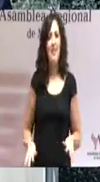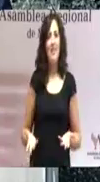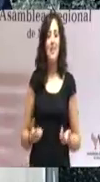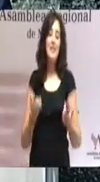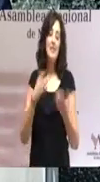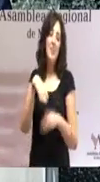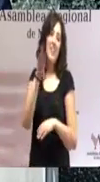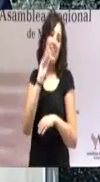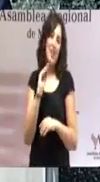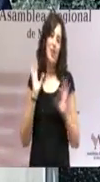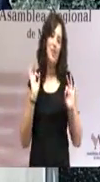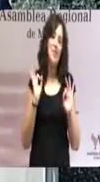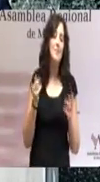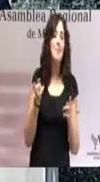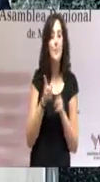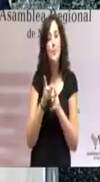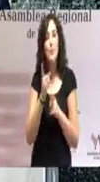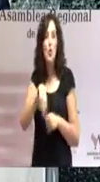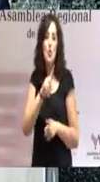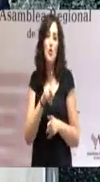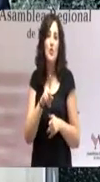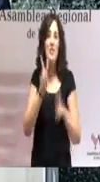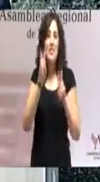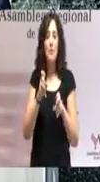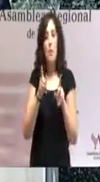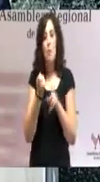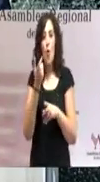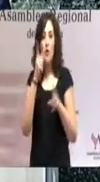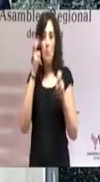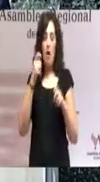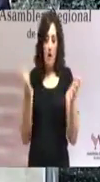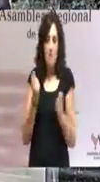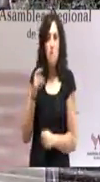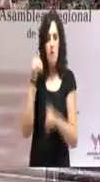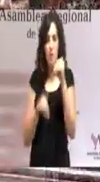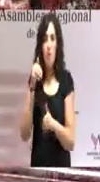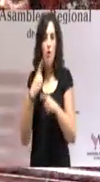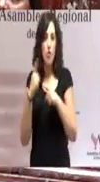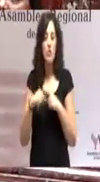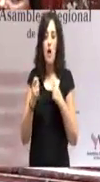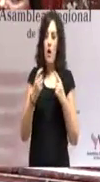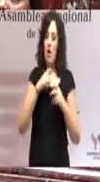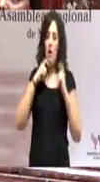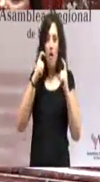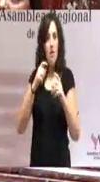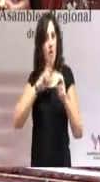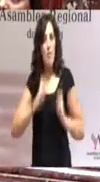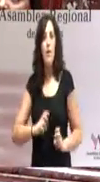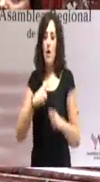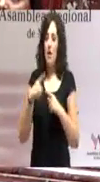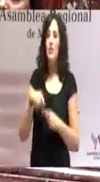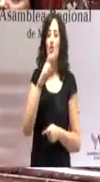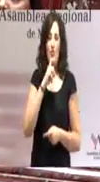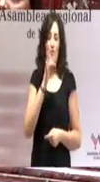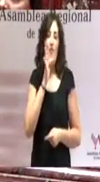que ustedes todavía estén un poco con el sofocón de la campaña, ¿no? Ese resacón que es lógico, señor